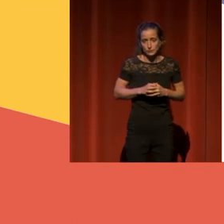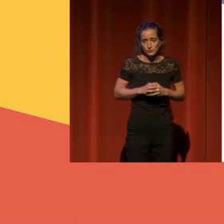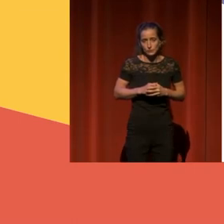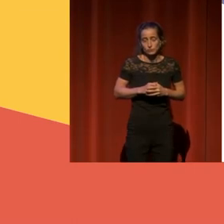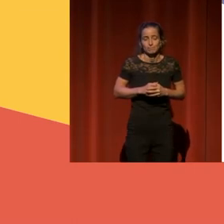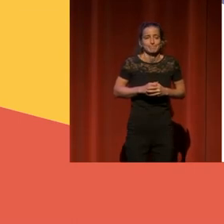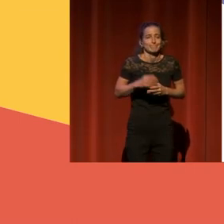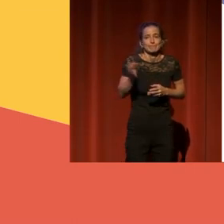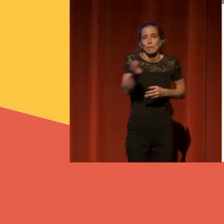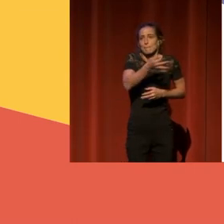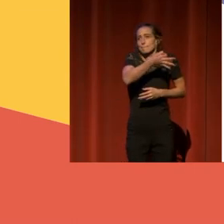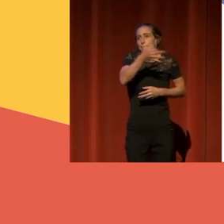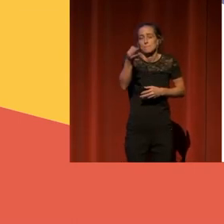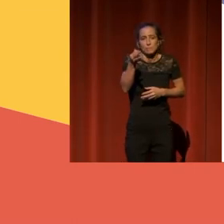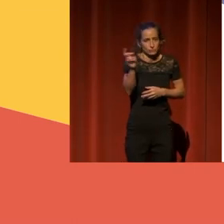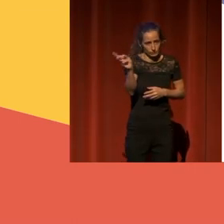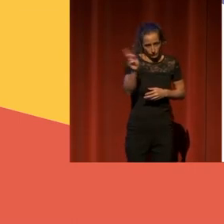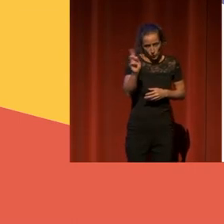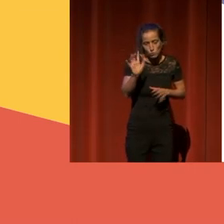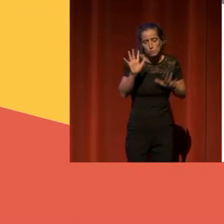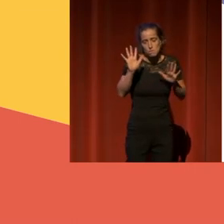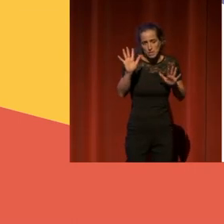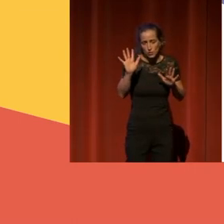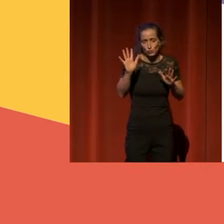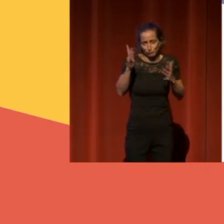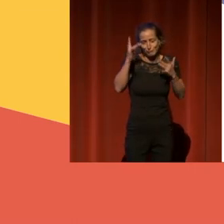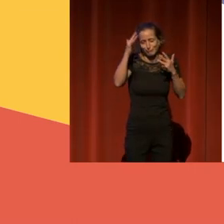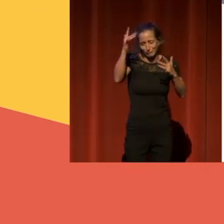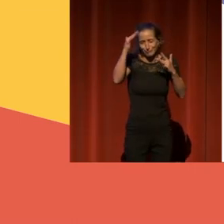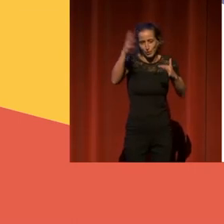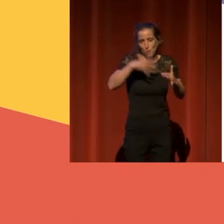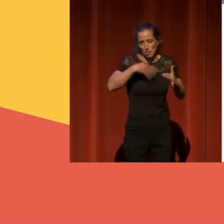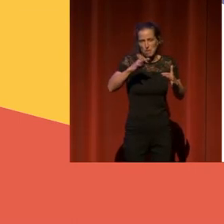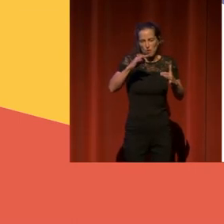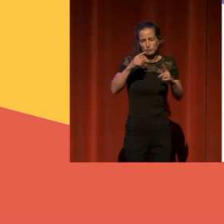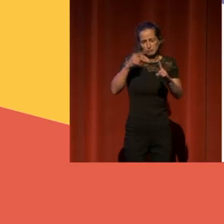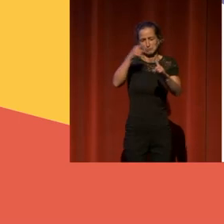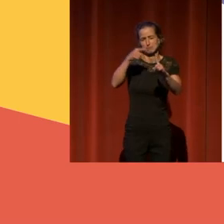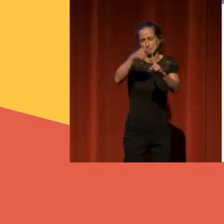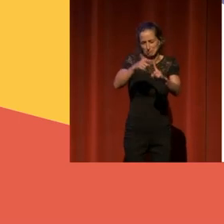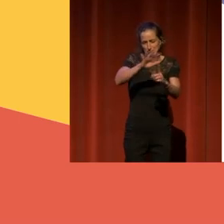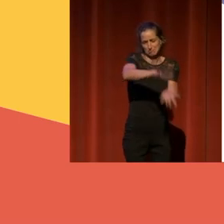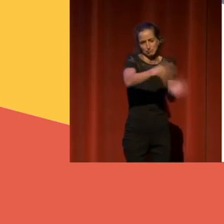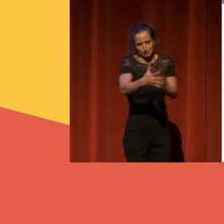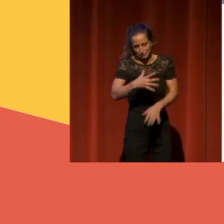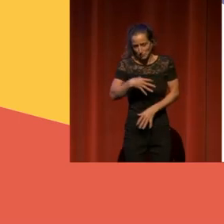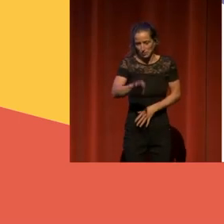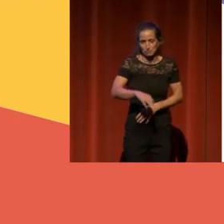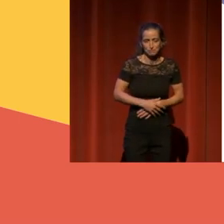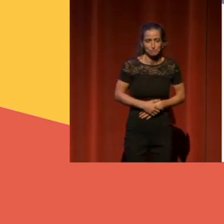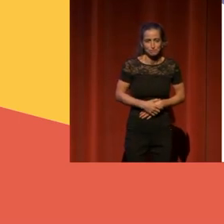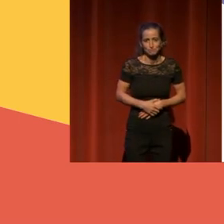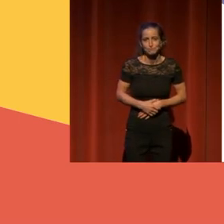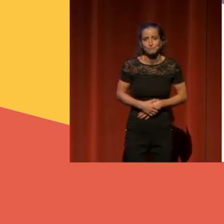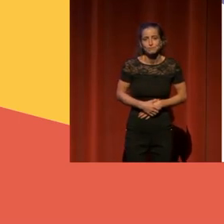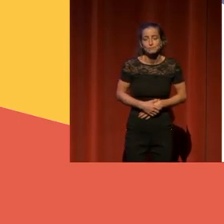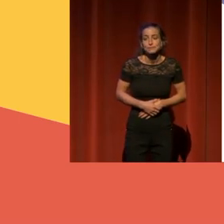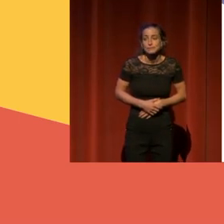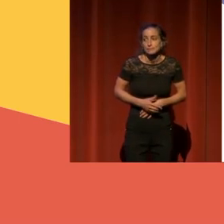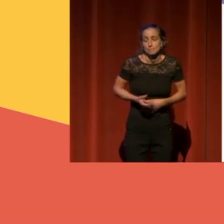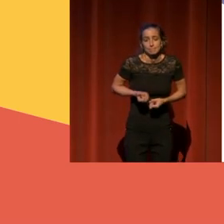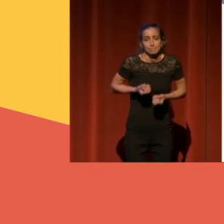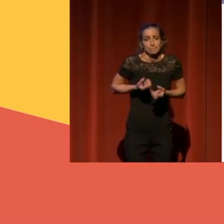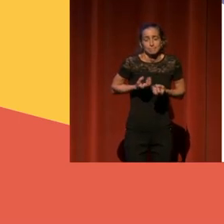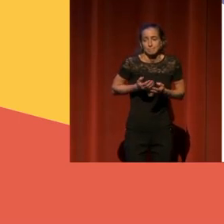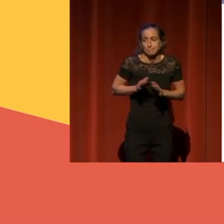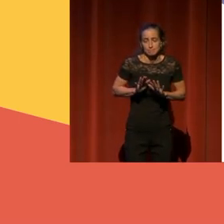las óptimas, las cosas se pueden soñar y las cosas se pueden hacer. No me voy a detener mucho más,